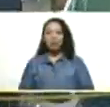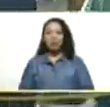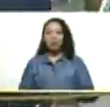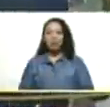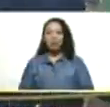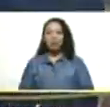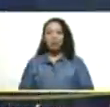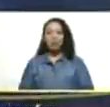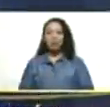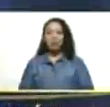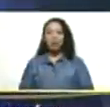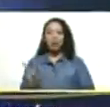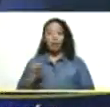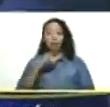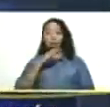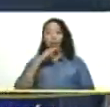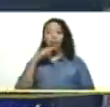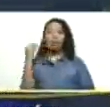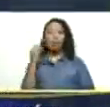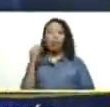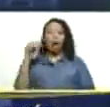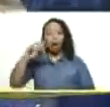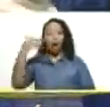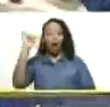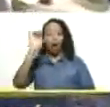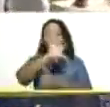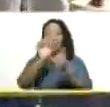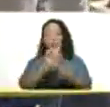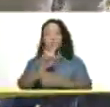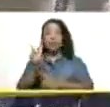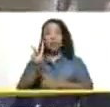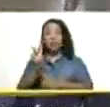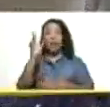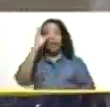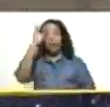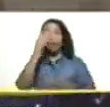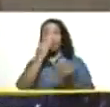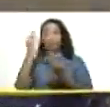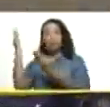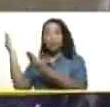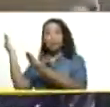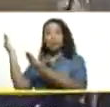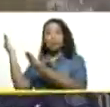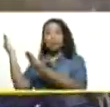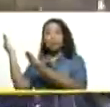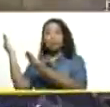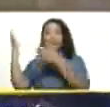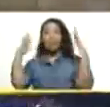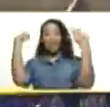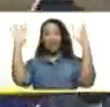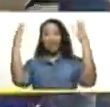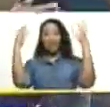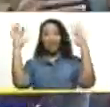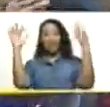Esto está divino, este. Aquí está la vicepresidenta Delcy Rodríguez. Un aplauso para Delcy Rodríguez.